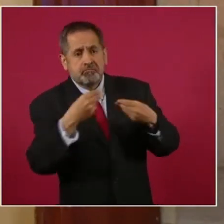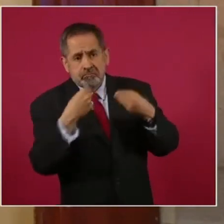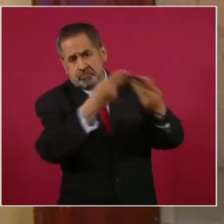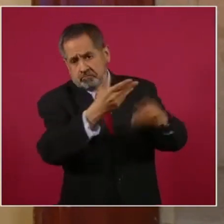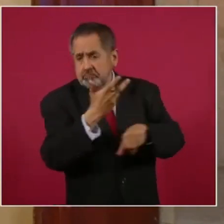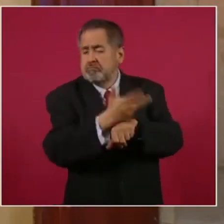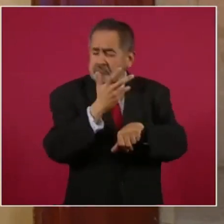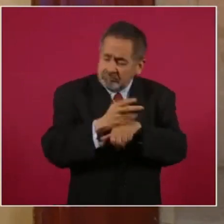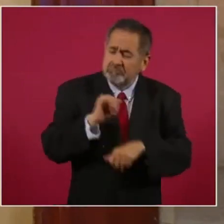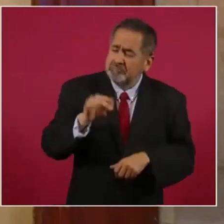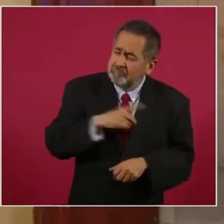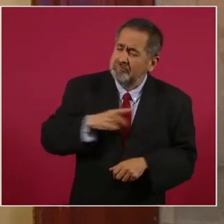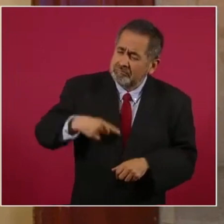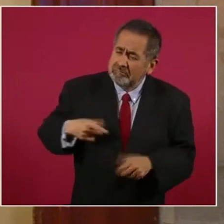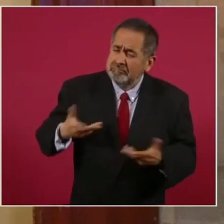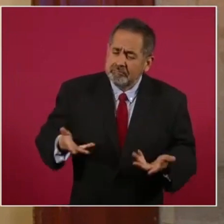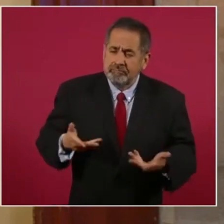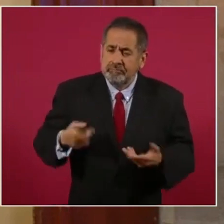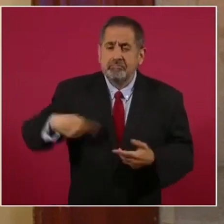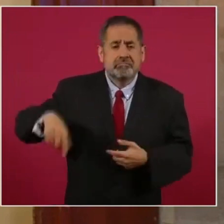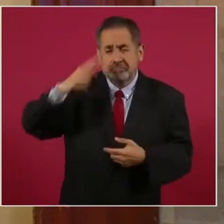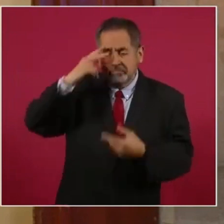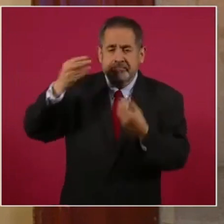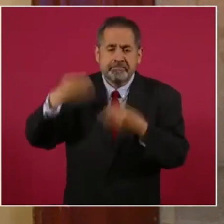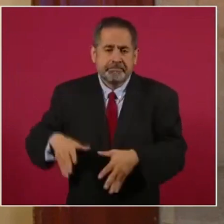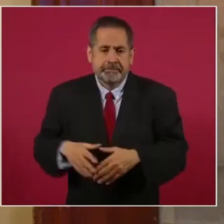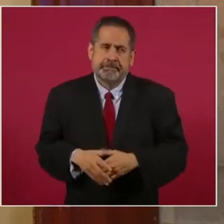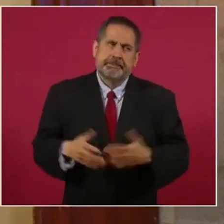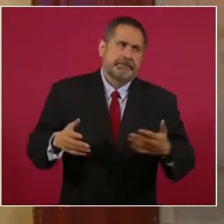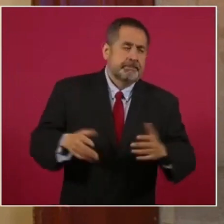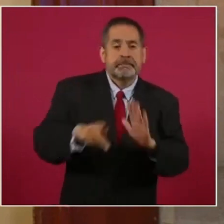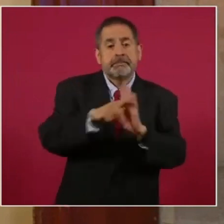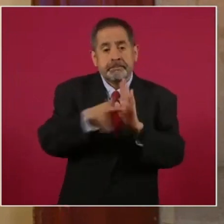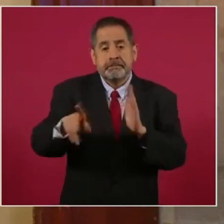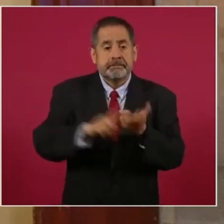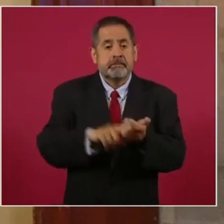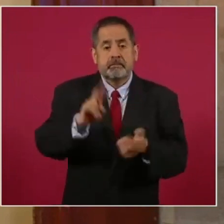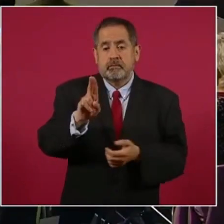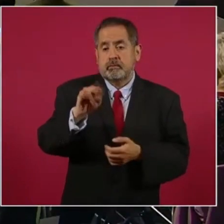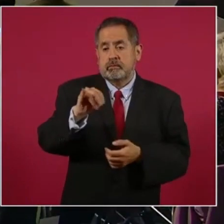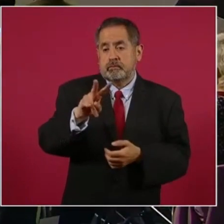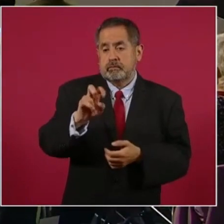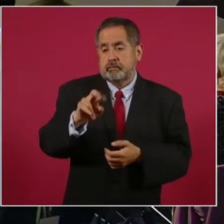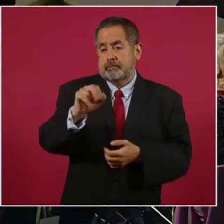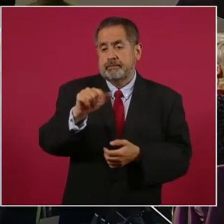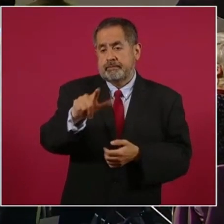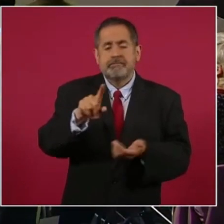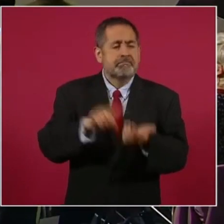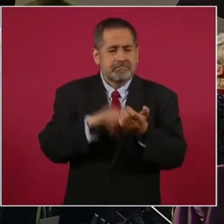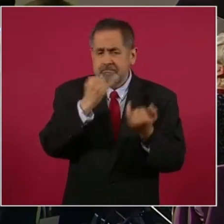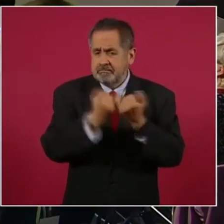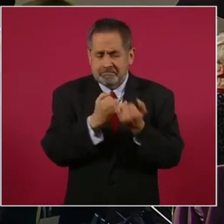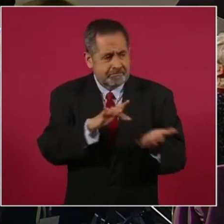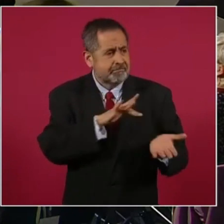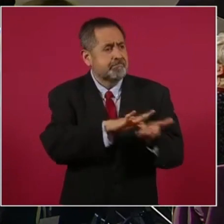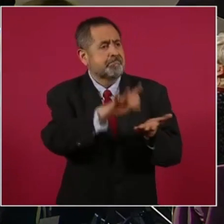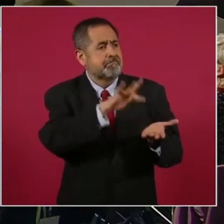petroleras. Y el Universal apoyaba